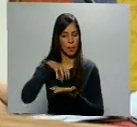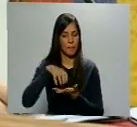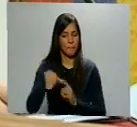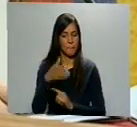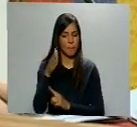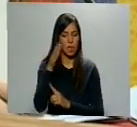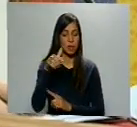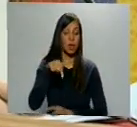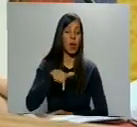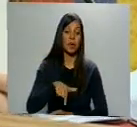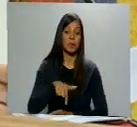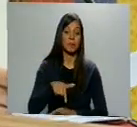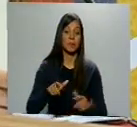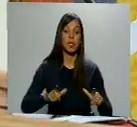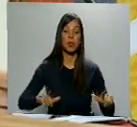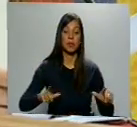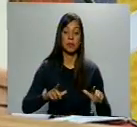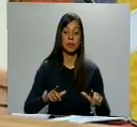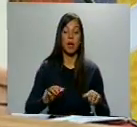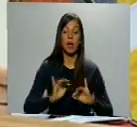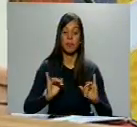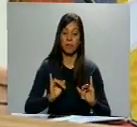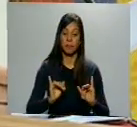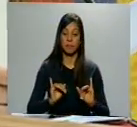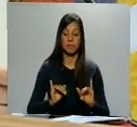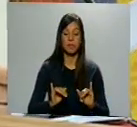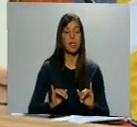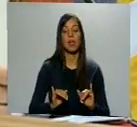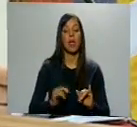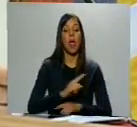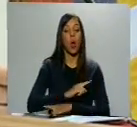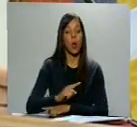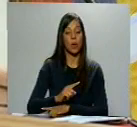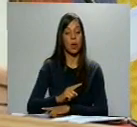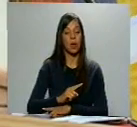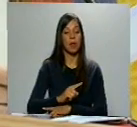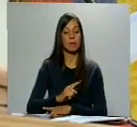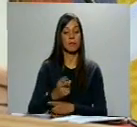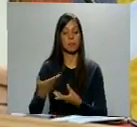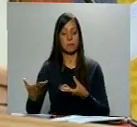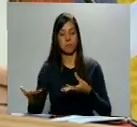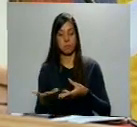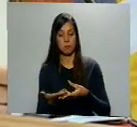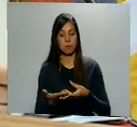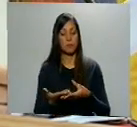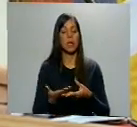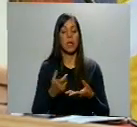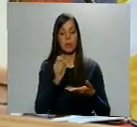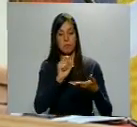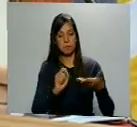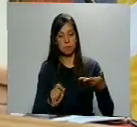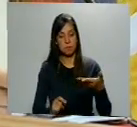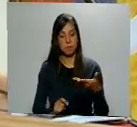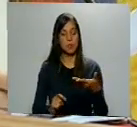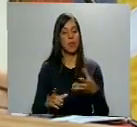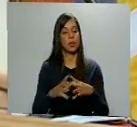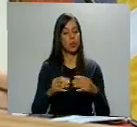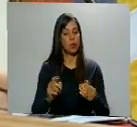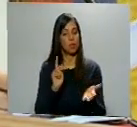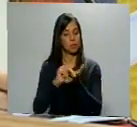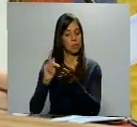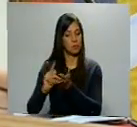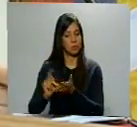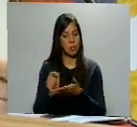Federal Legislativo, se ordena la publicación, se ordena anexar a la misma la intervención de todas y todos los constituyentes, así